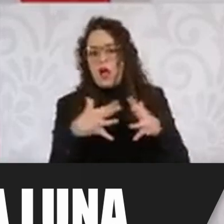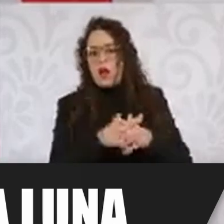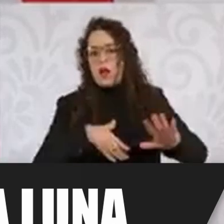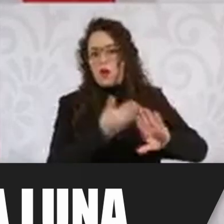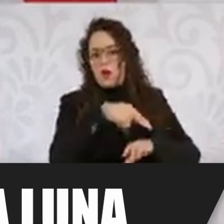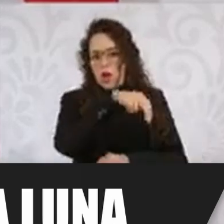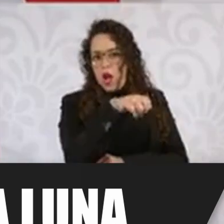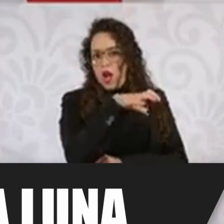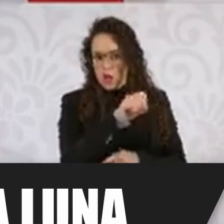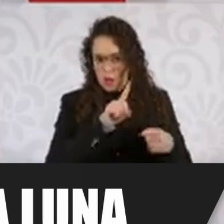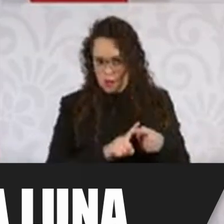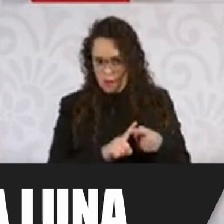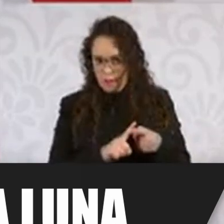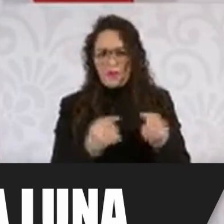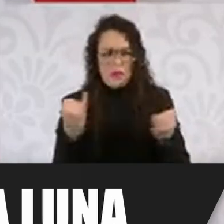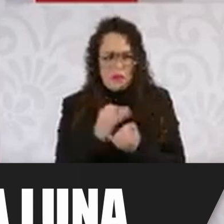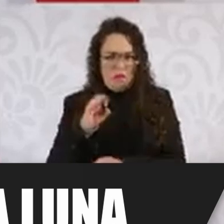la publicación de ayer.